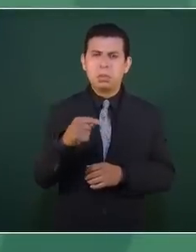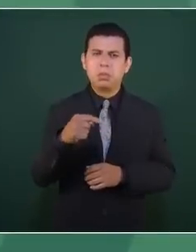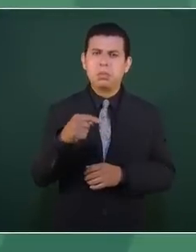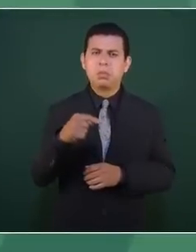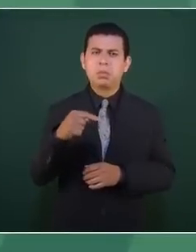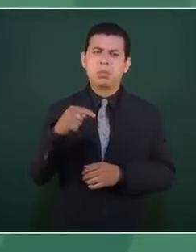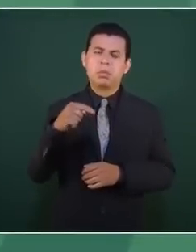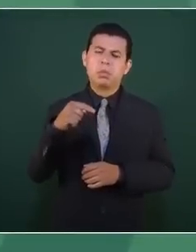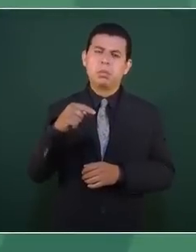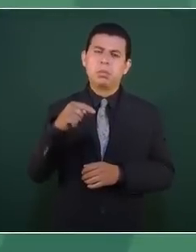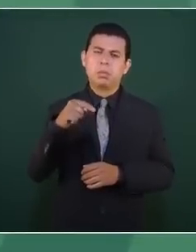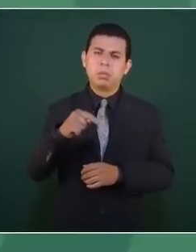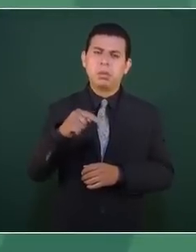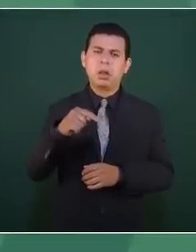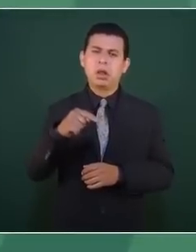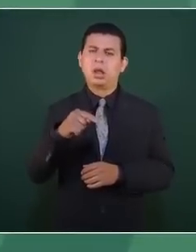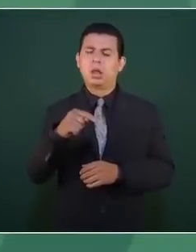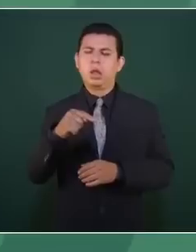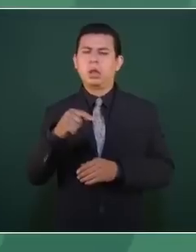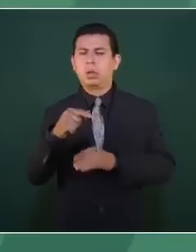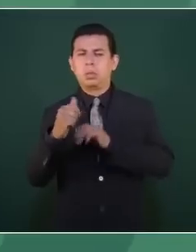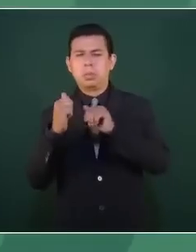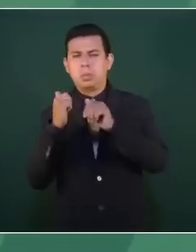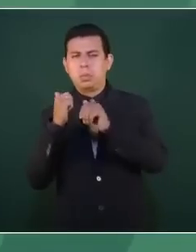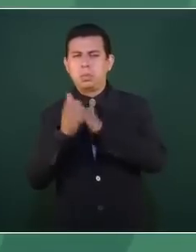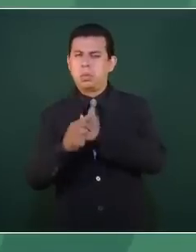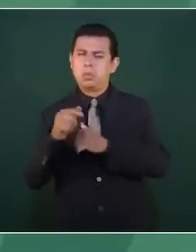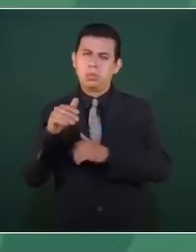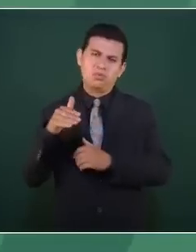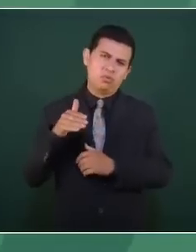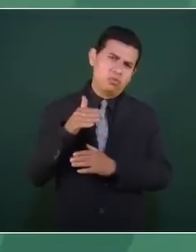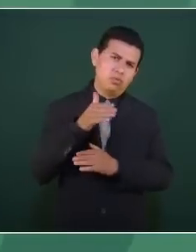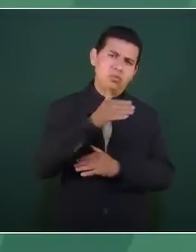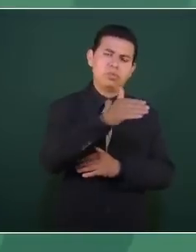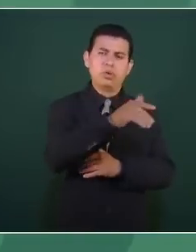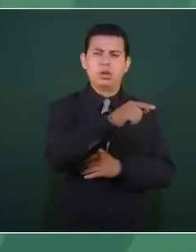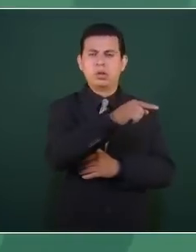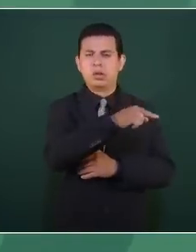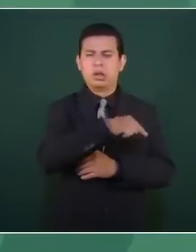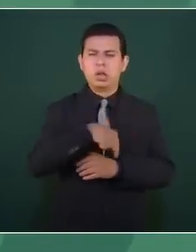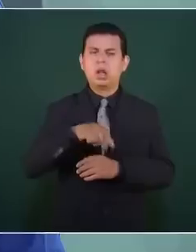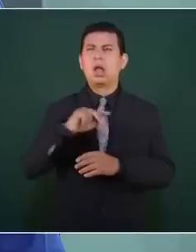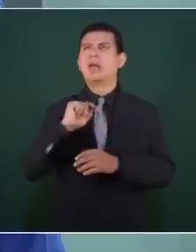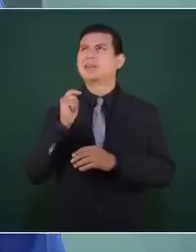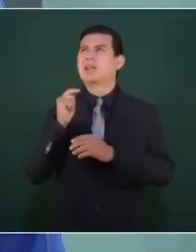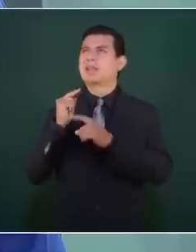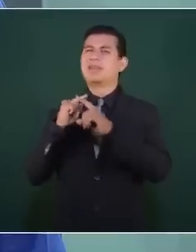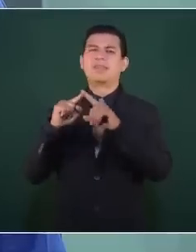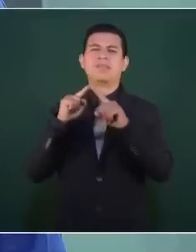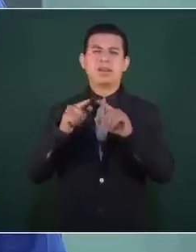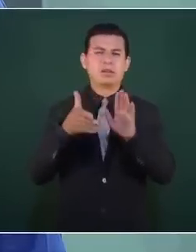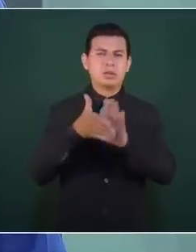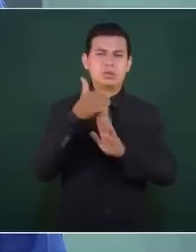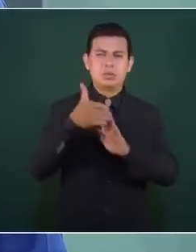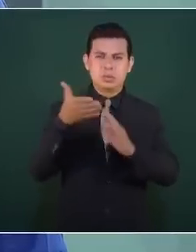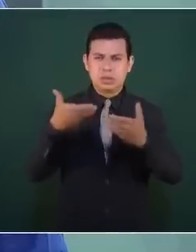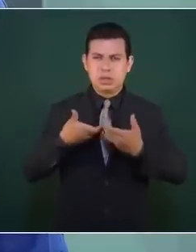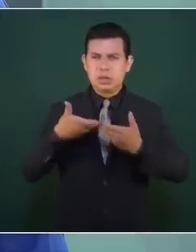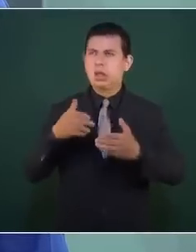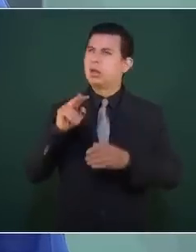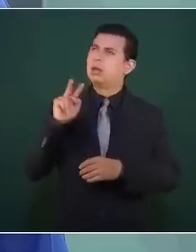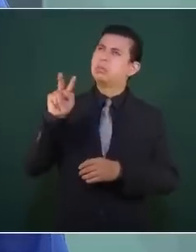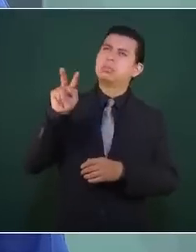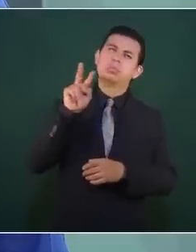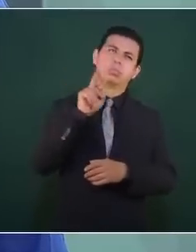y de ahí por carretera. Estuvimos evaluando las obras del